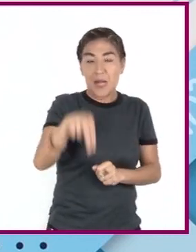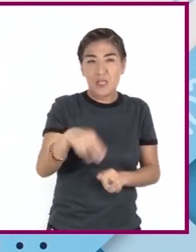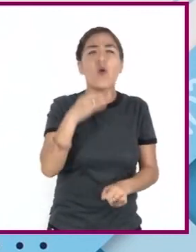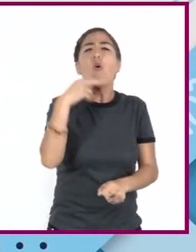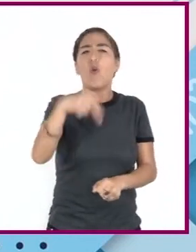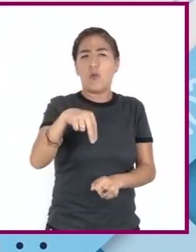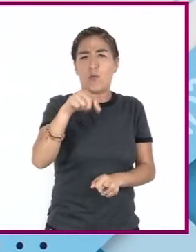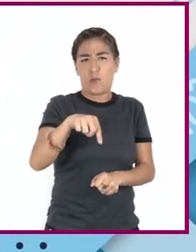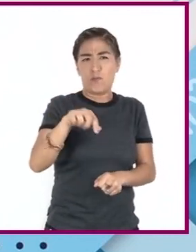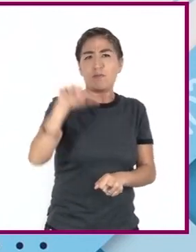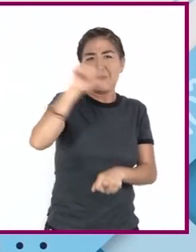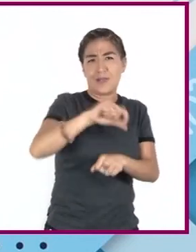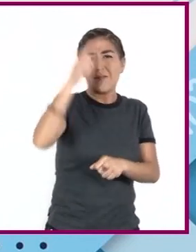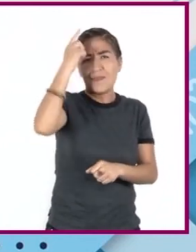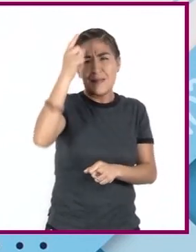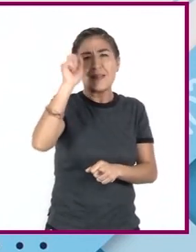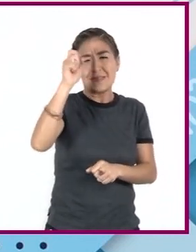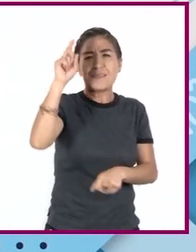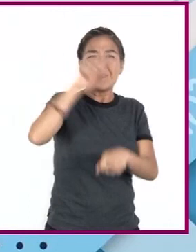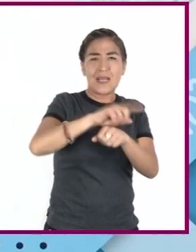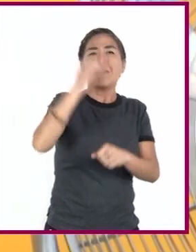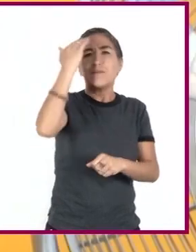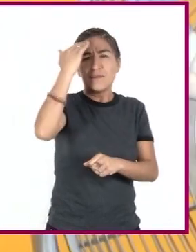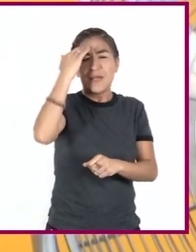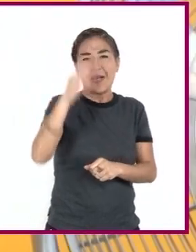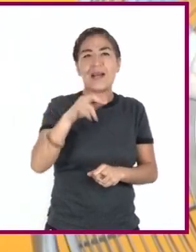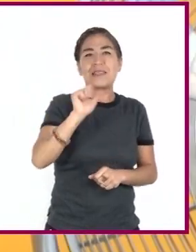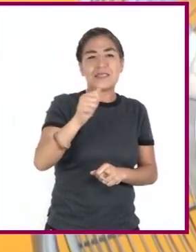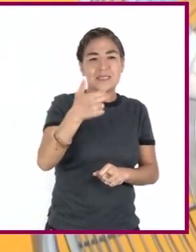conocemos como jaula de Faraday.